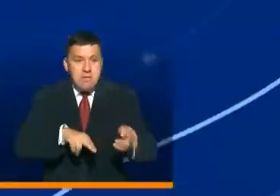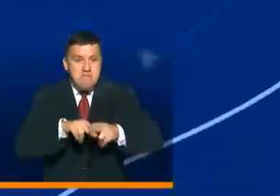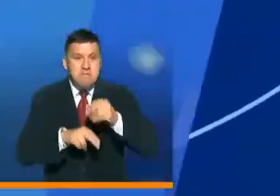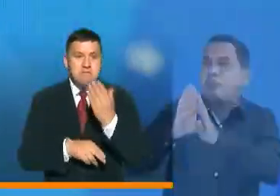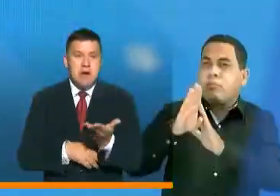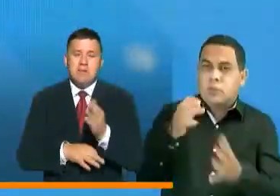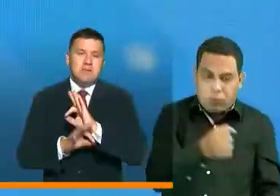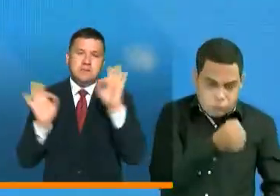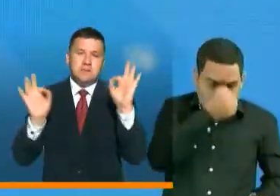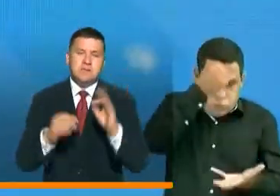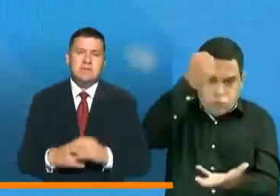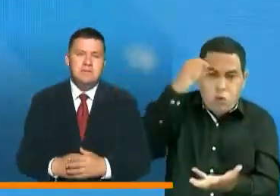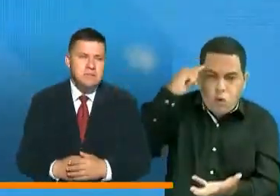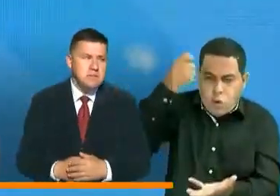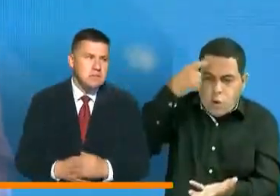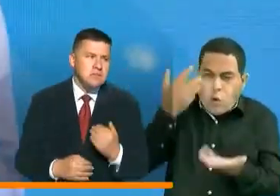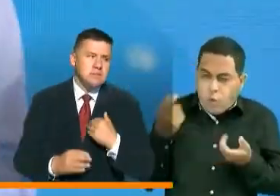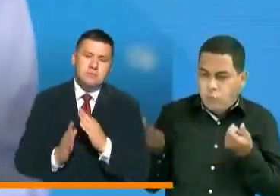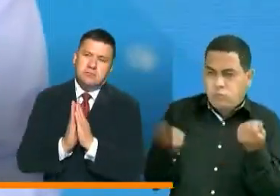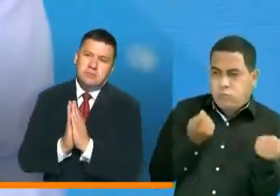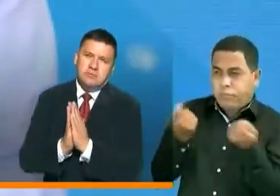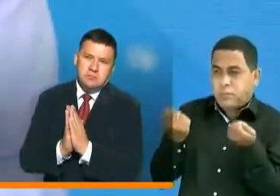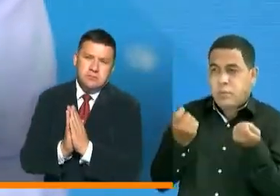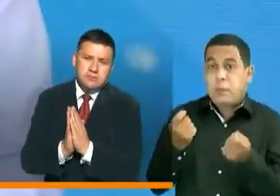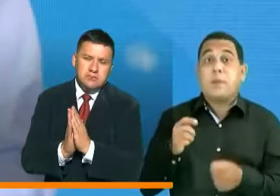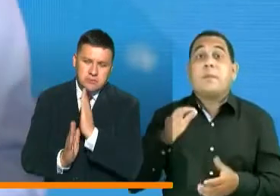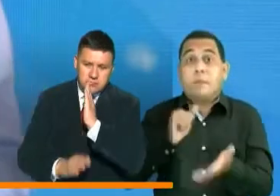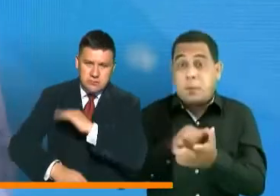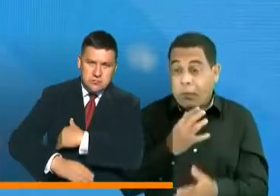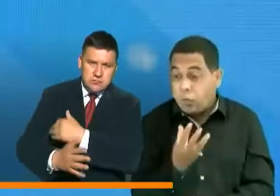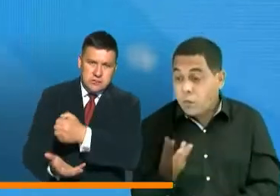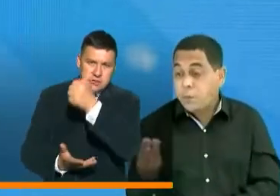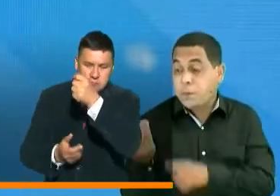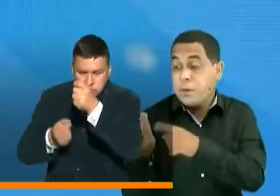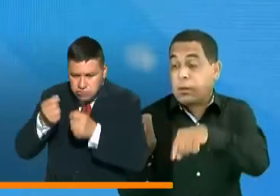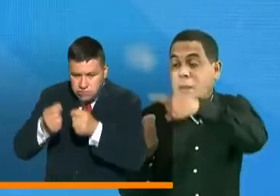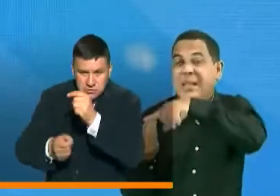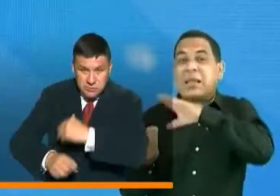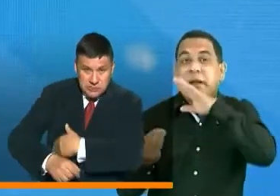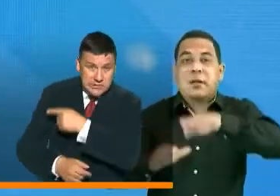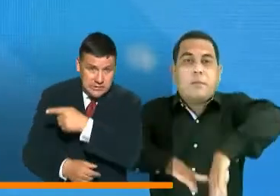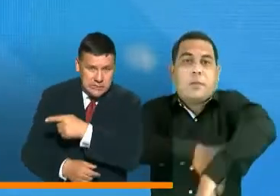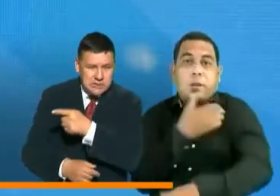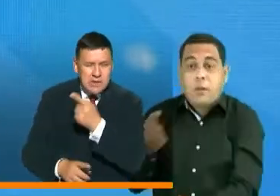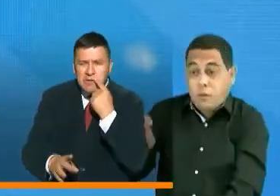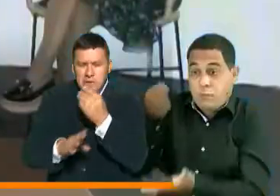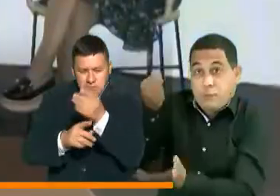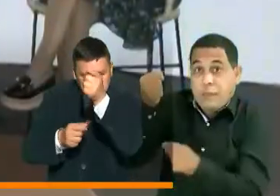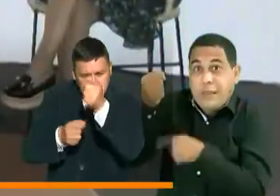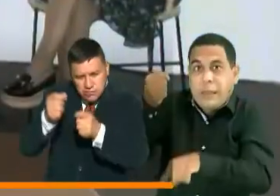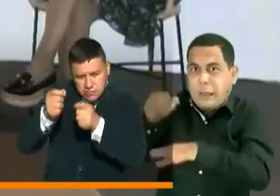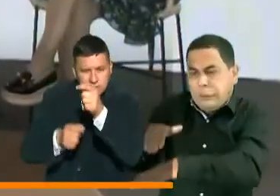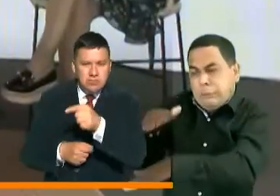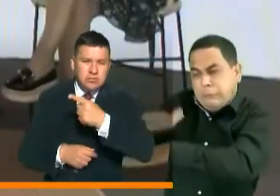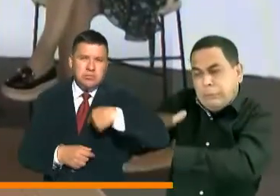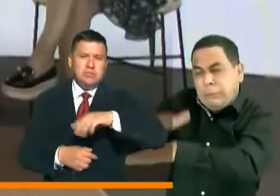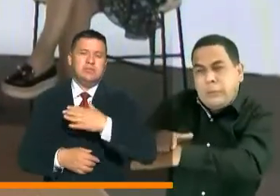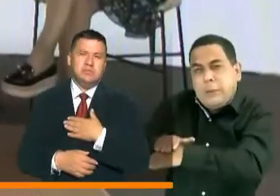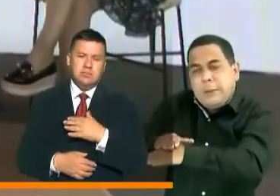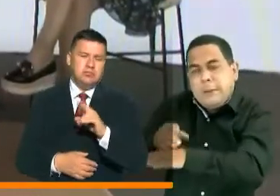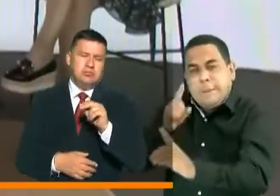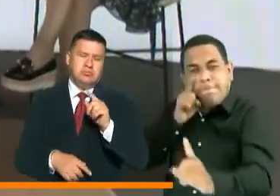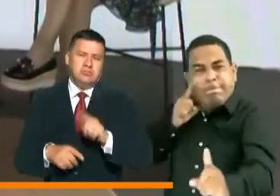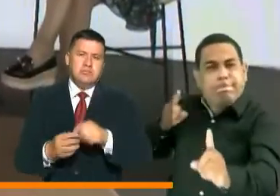gravados. Pero le he pedido al equipo del Ministerio de Hacienda que en ese propósito nosotros